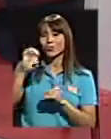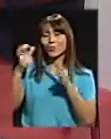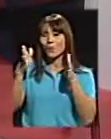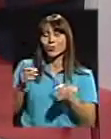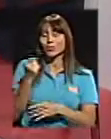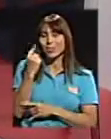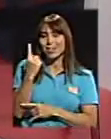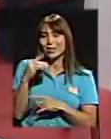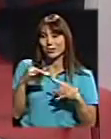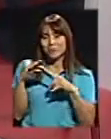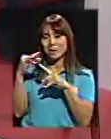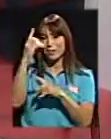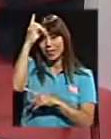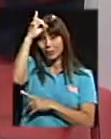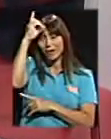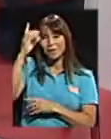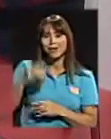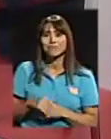los alemanes.